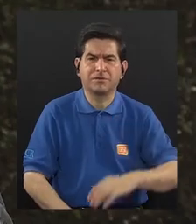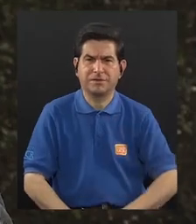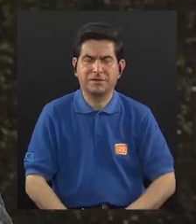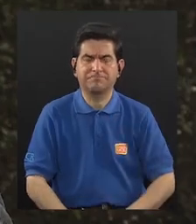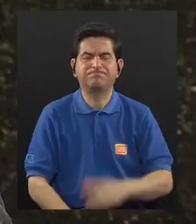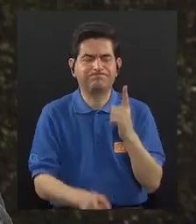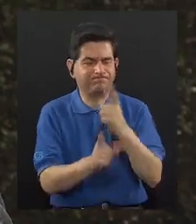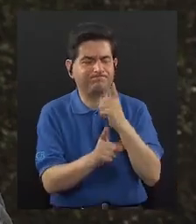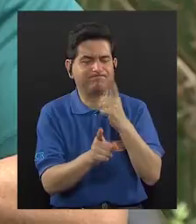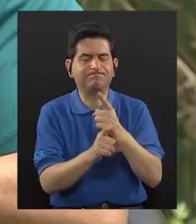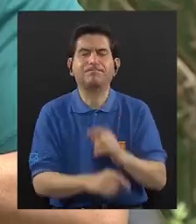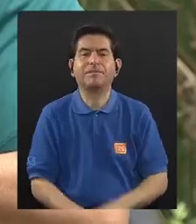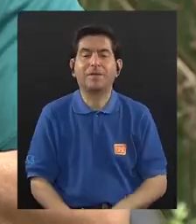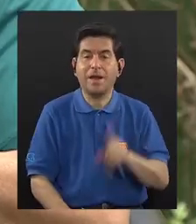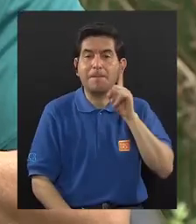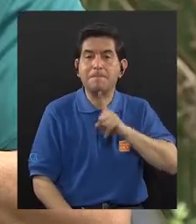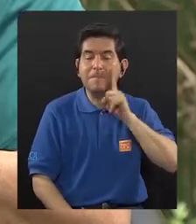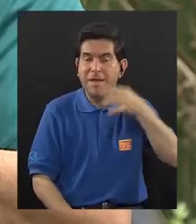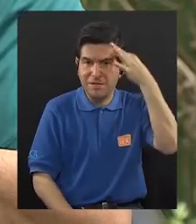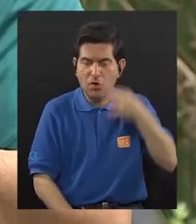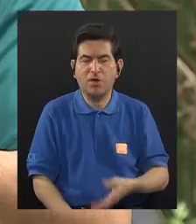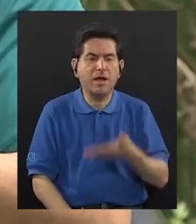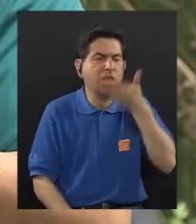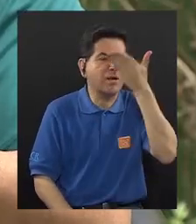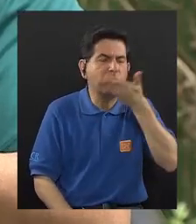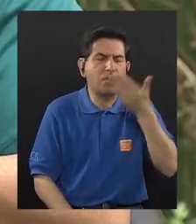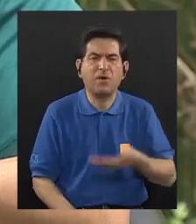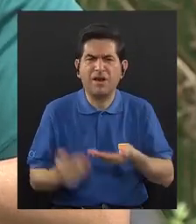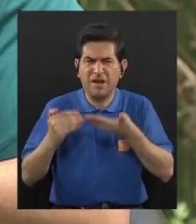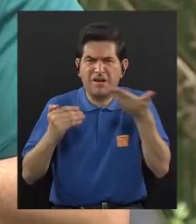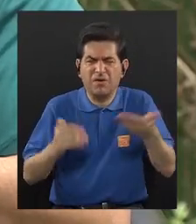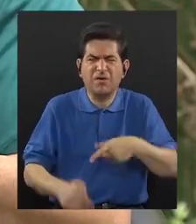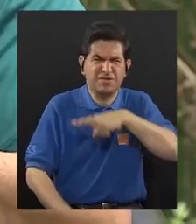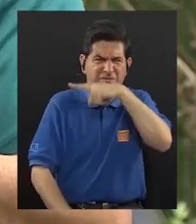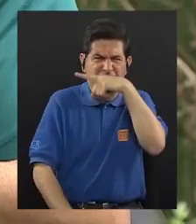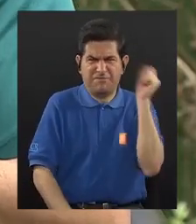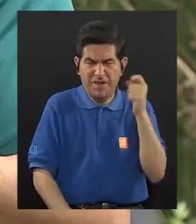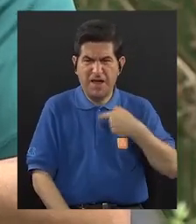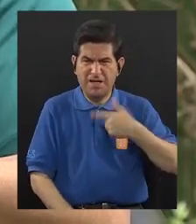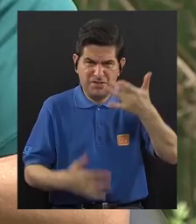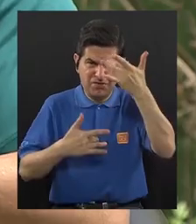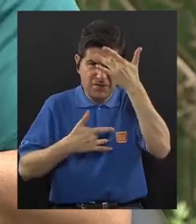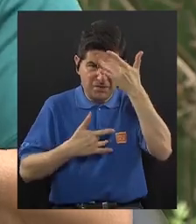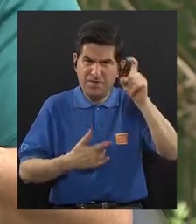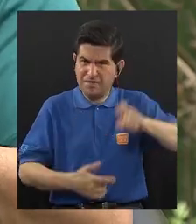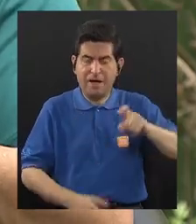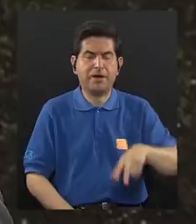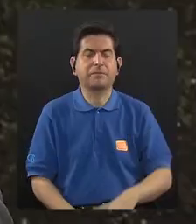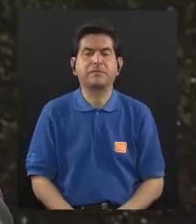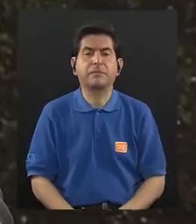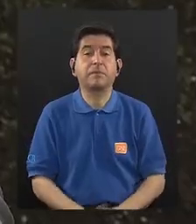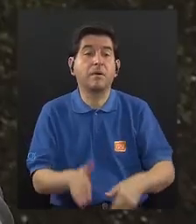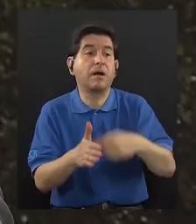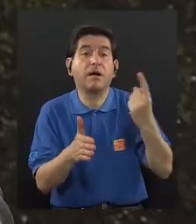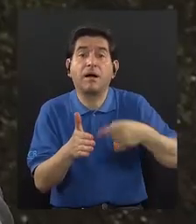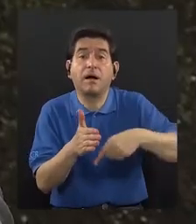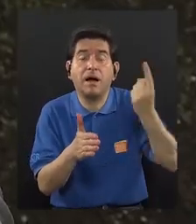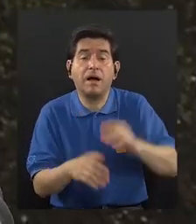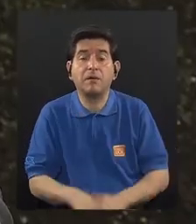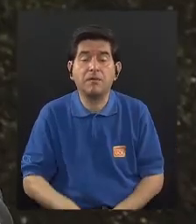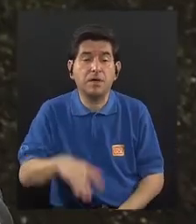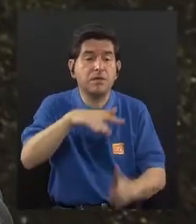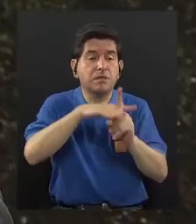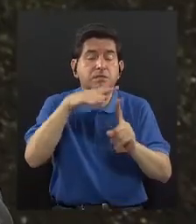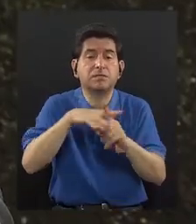ellos pero entonces es un mito pensar que puedo hablar cosas feas a veces incluso de